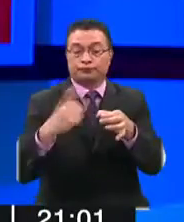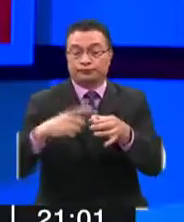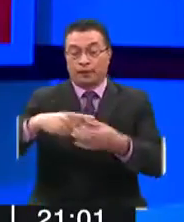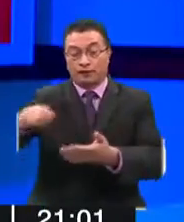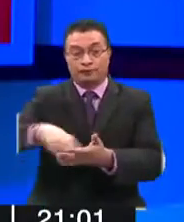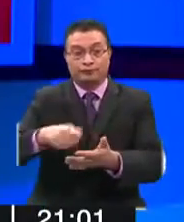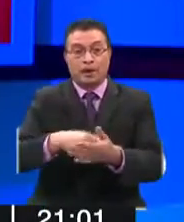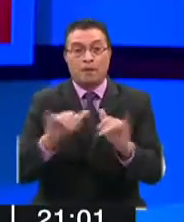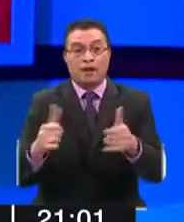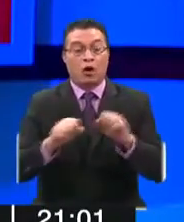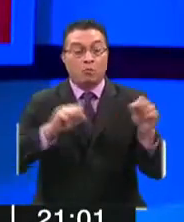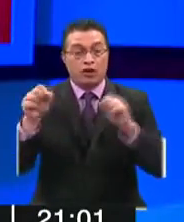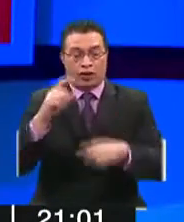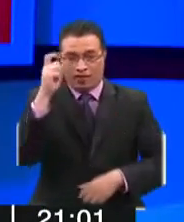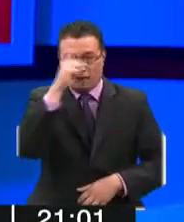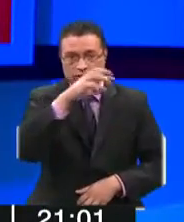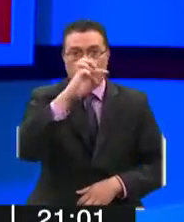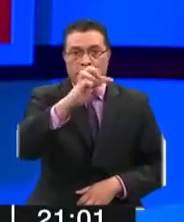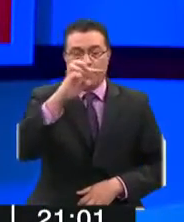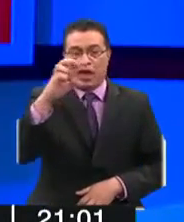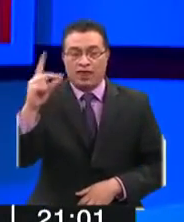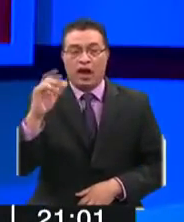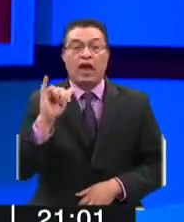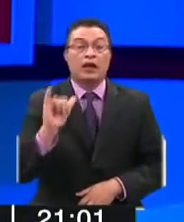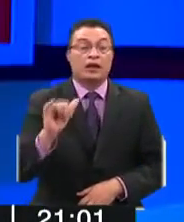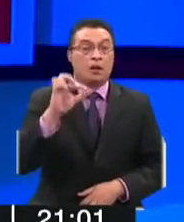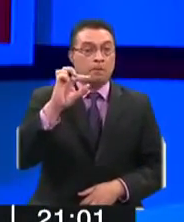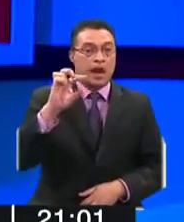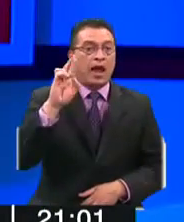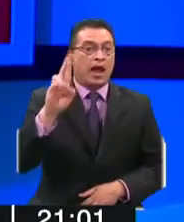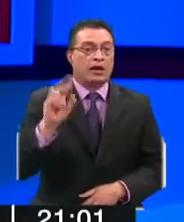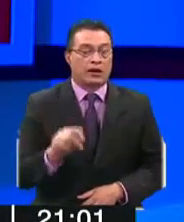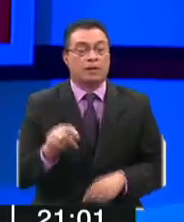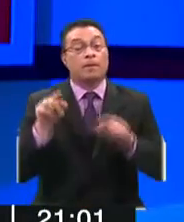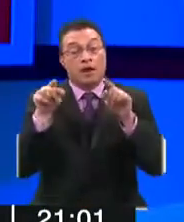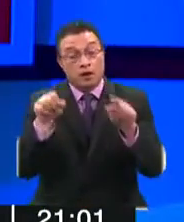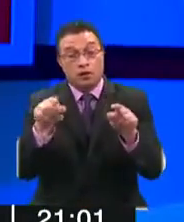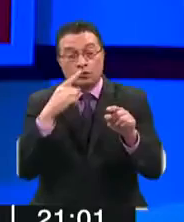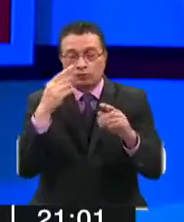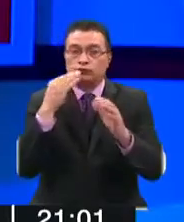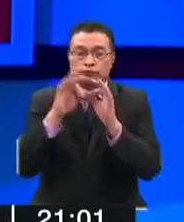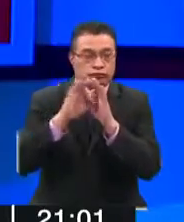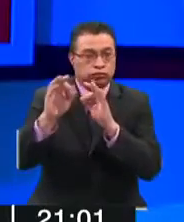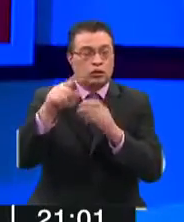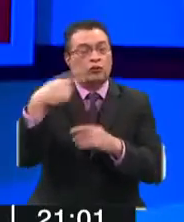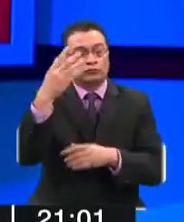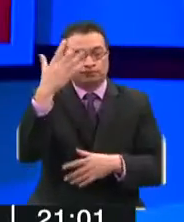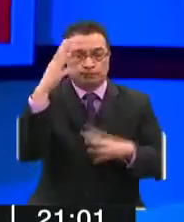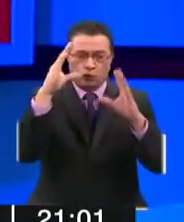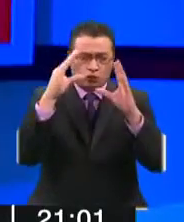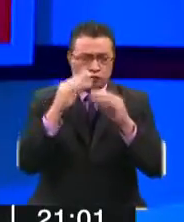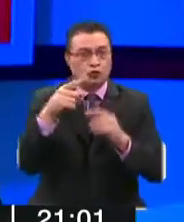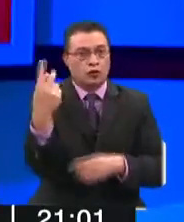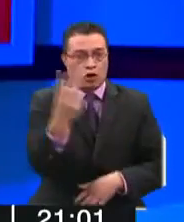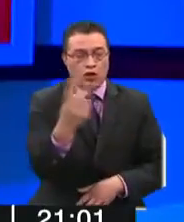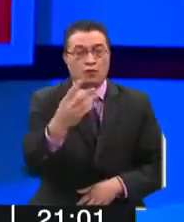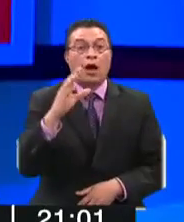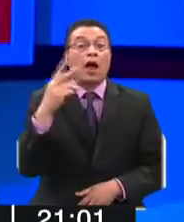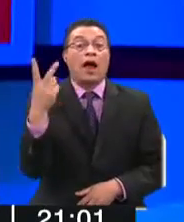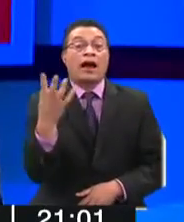sido difícil para el PPD y el Partido Radical, y muchos aseguran que la proyección es sombría para ambos. Si para el 14 de abril